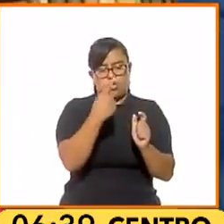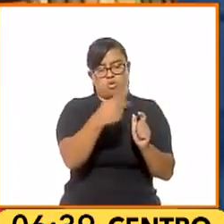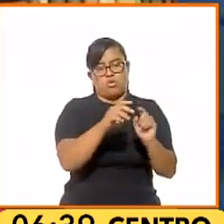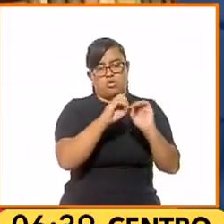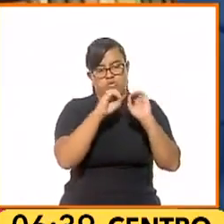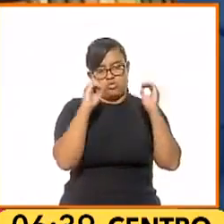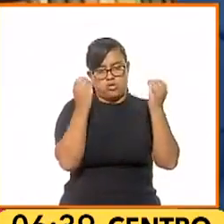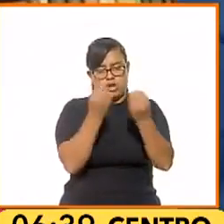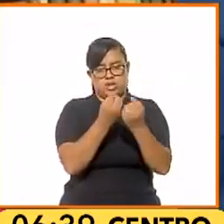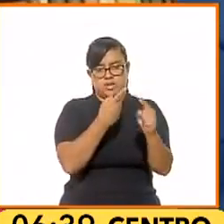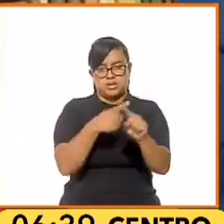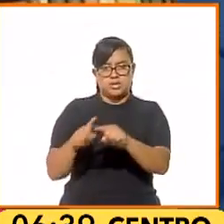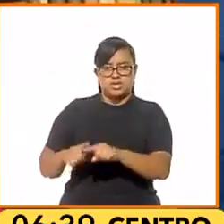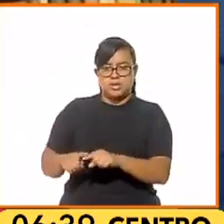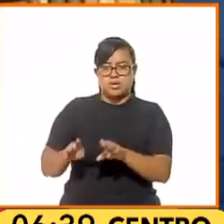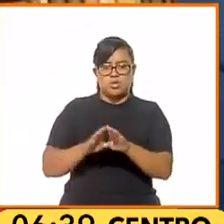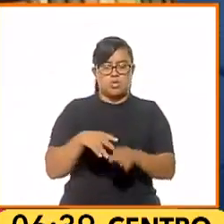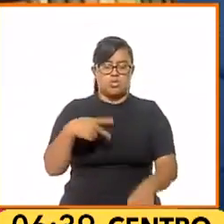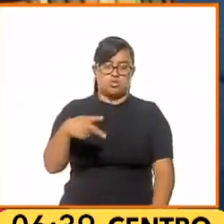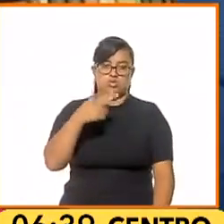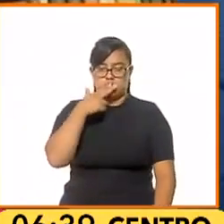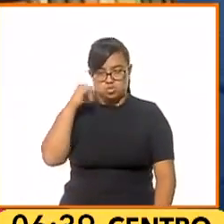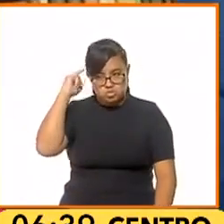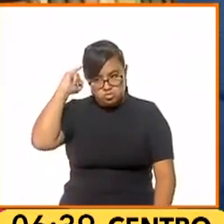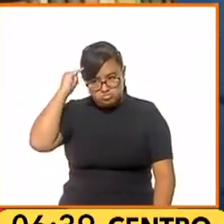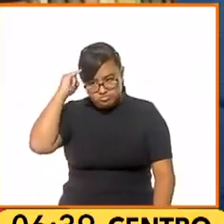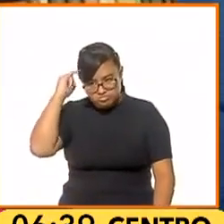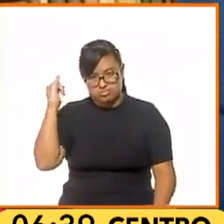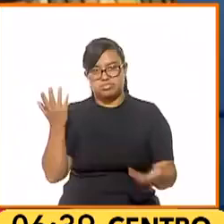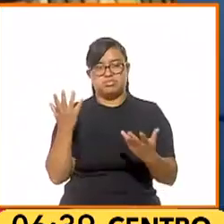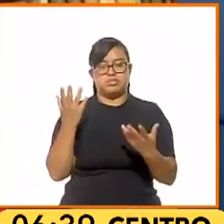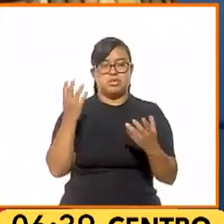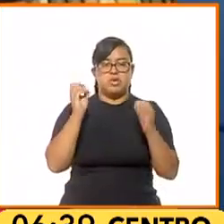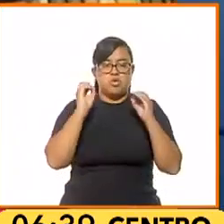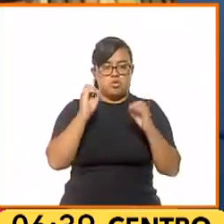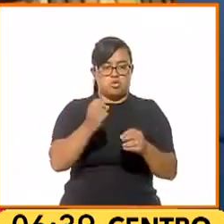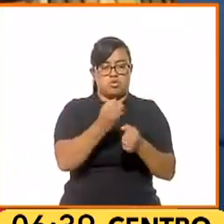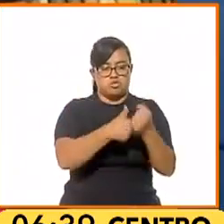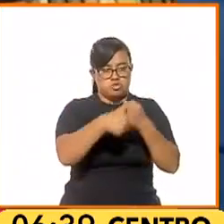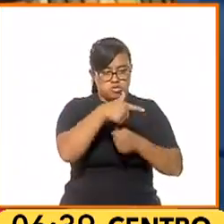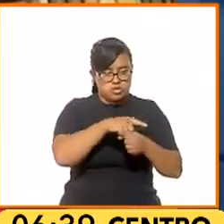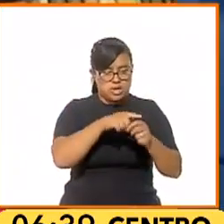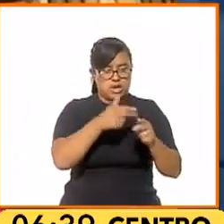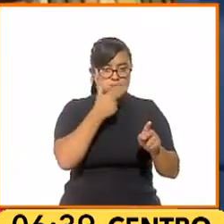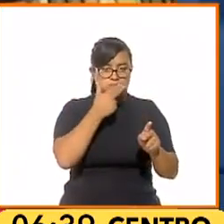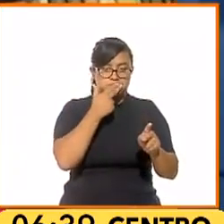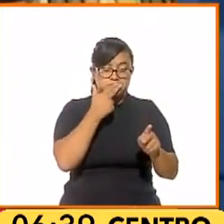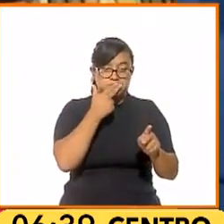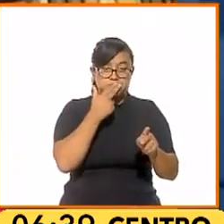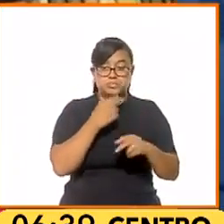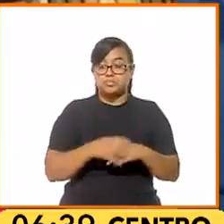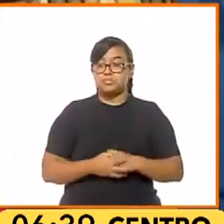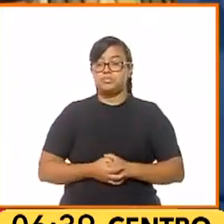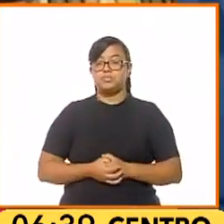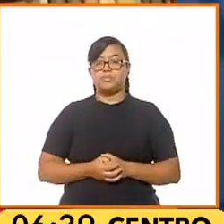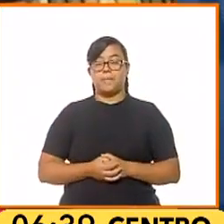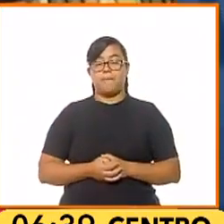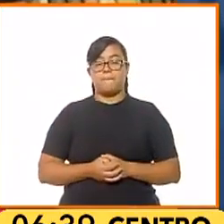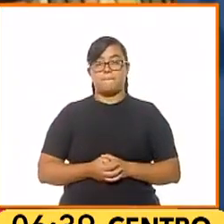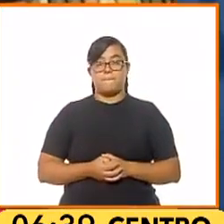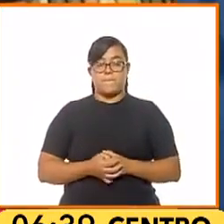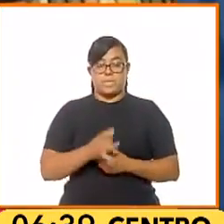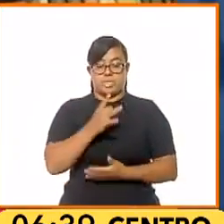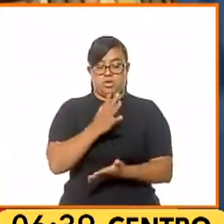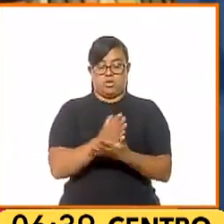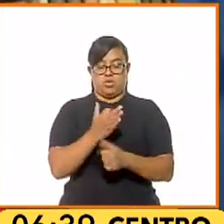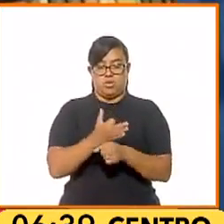sociales, pues de uso indígena, de uso comunitario, de uso social. Y en ese sentido, lo único que se está